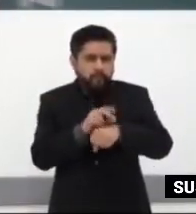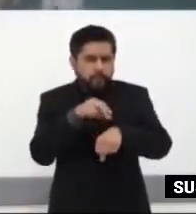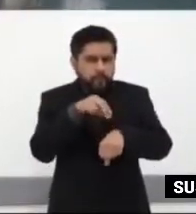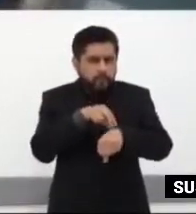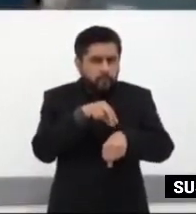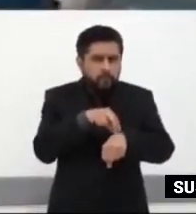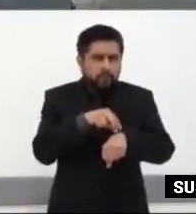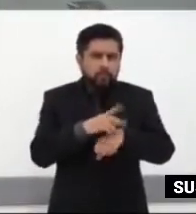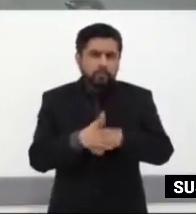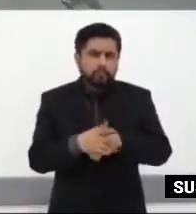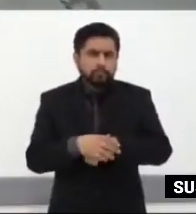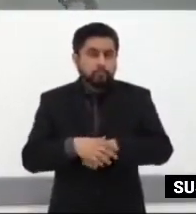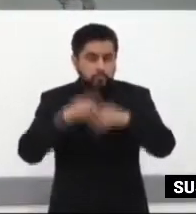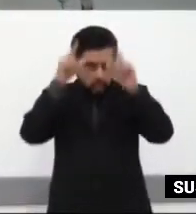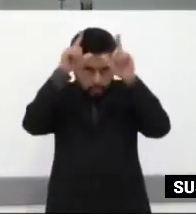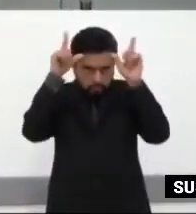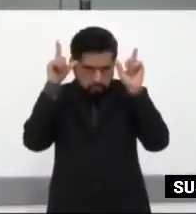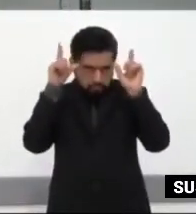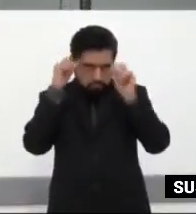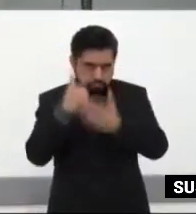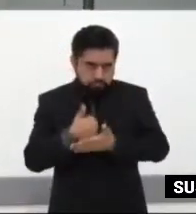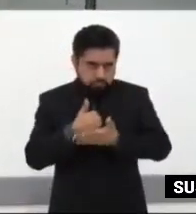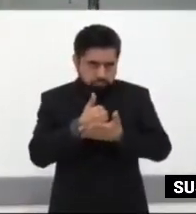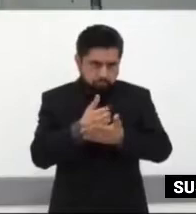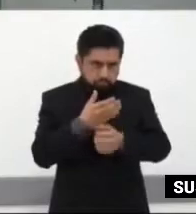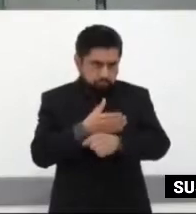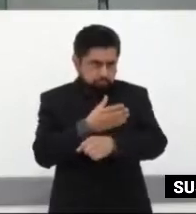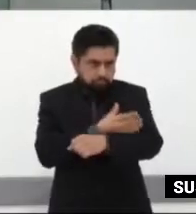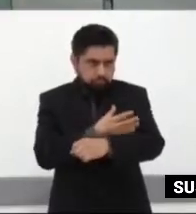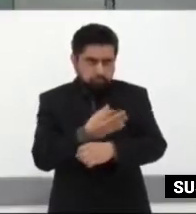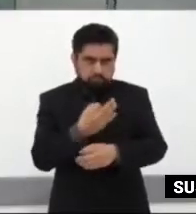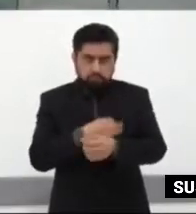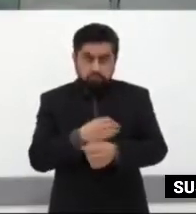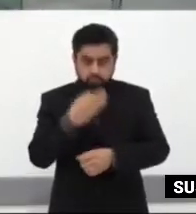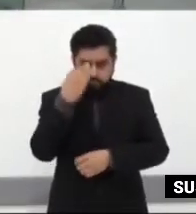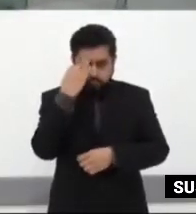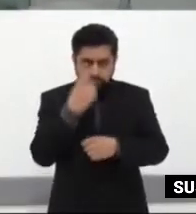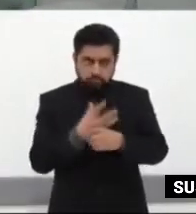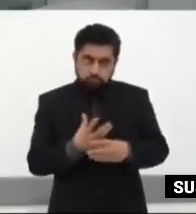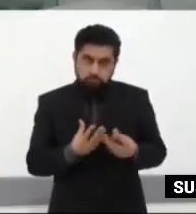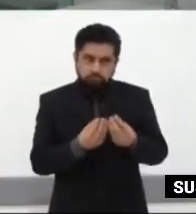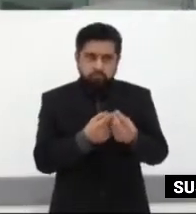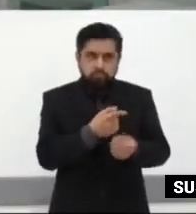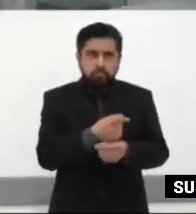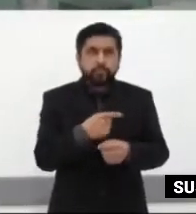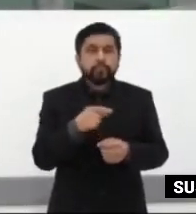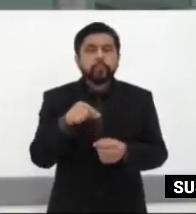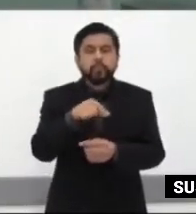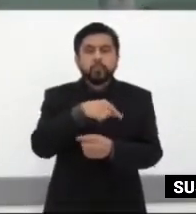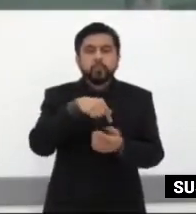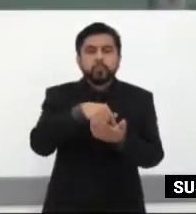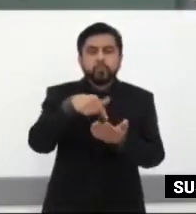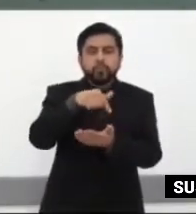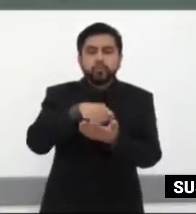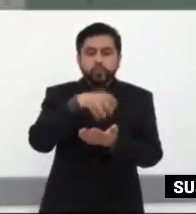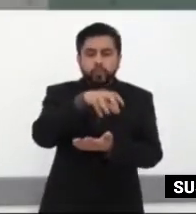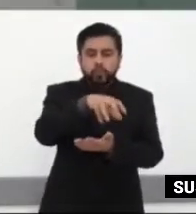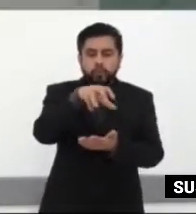médica como de enfermería. Son estos dos lugares, que son